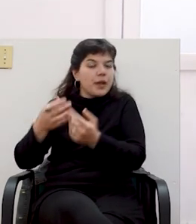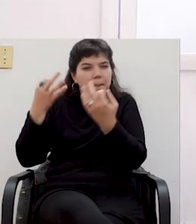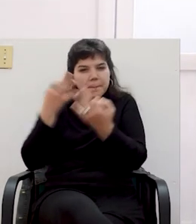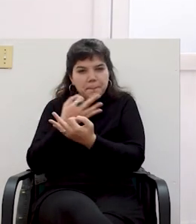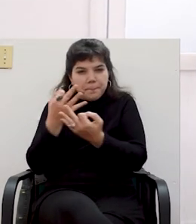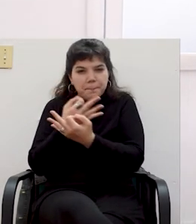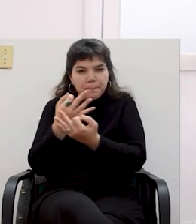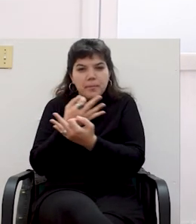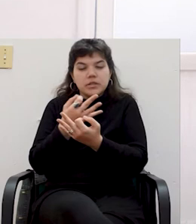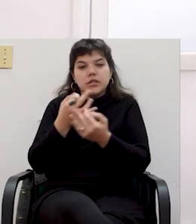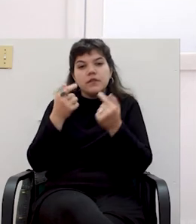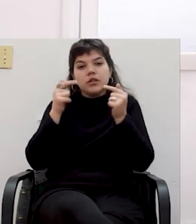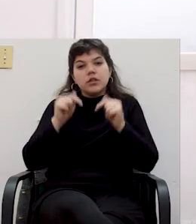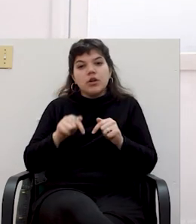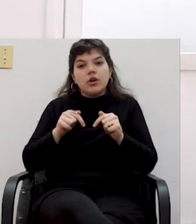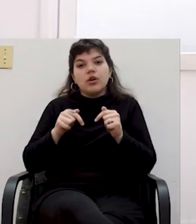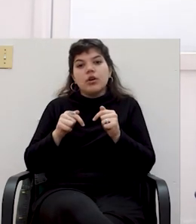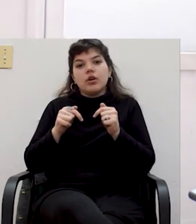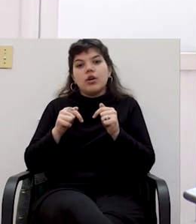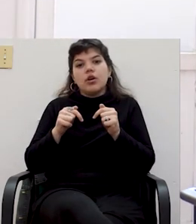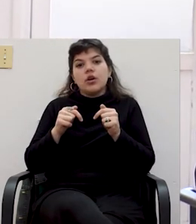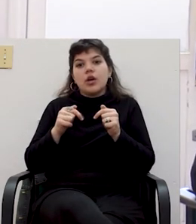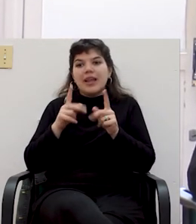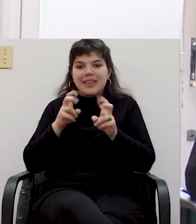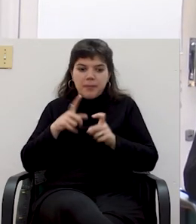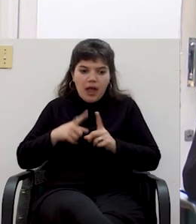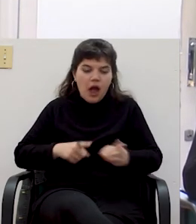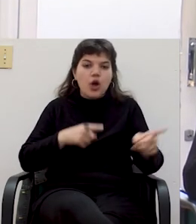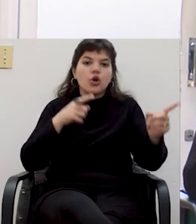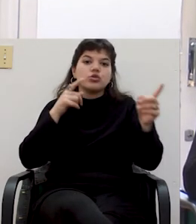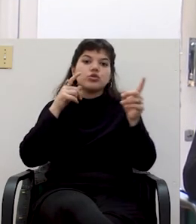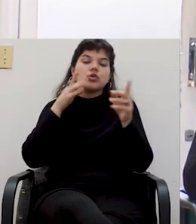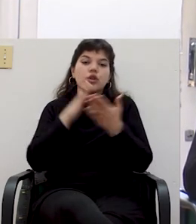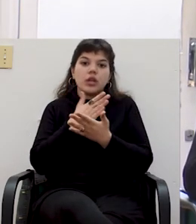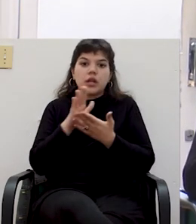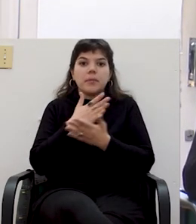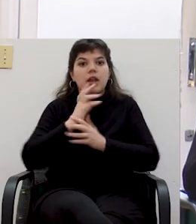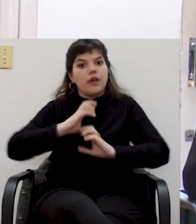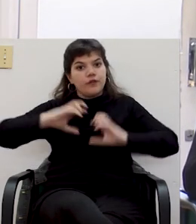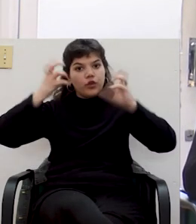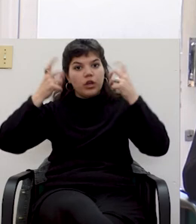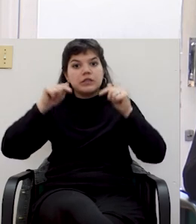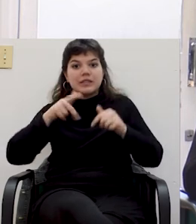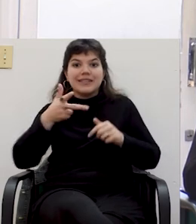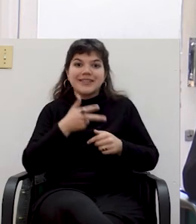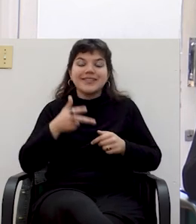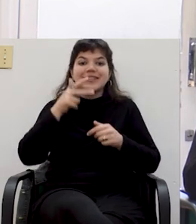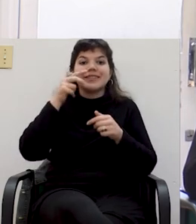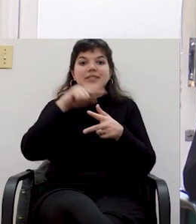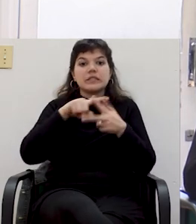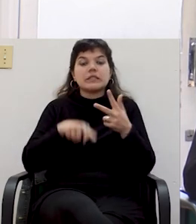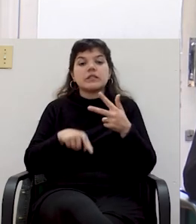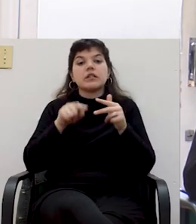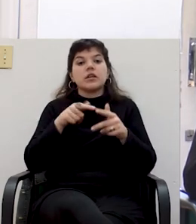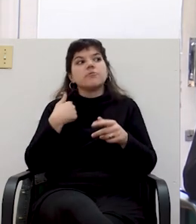Particularmente en lo que tiene que ver con el tema del acoso y la discriminación y la violencia, nosotros instalamos